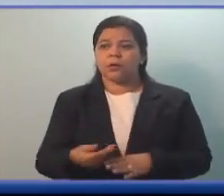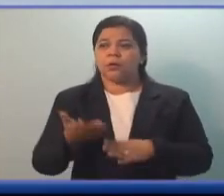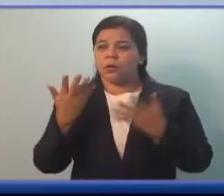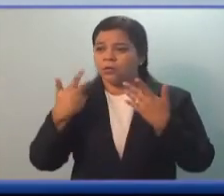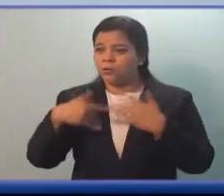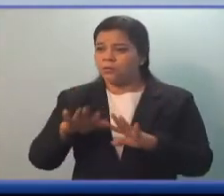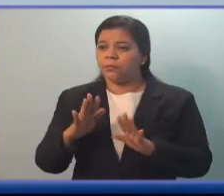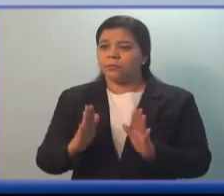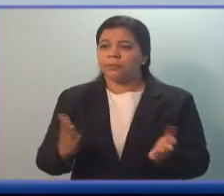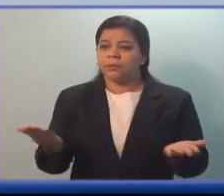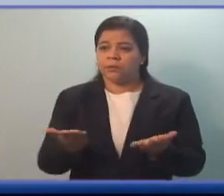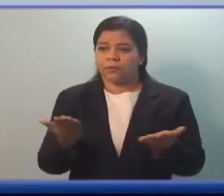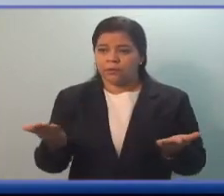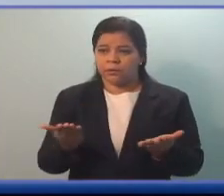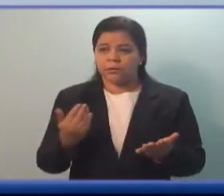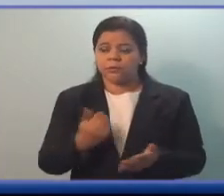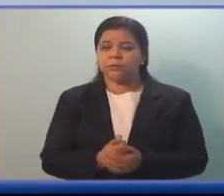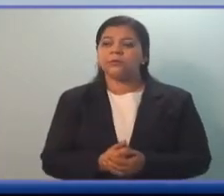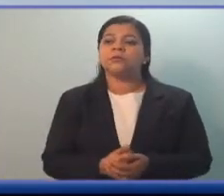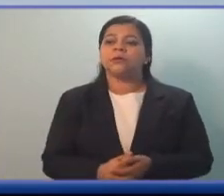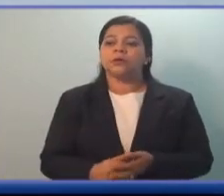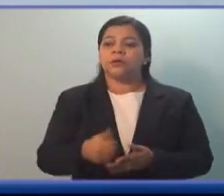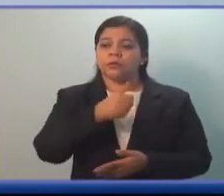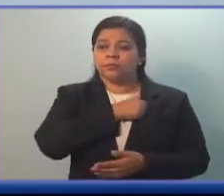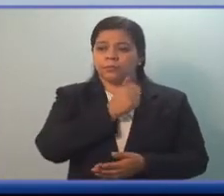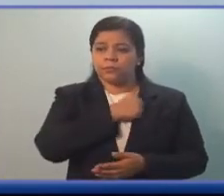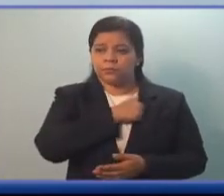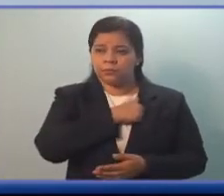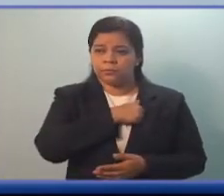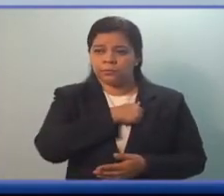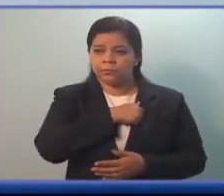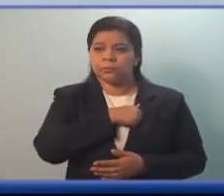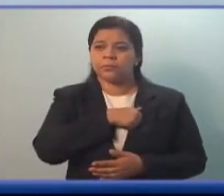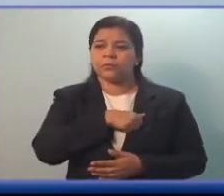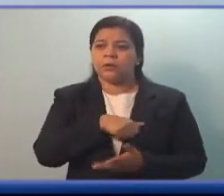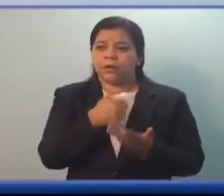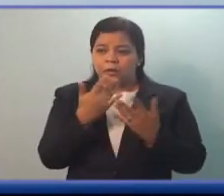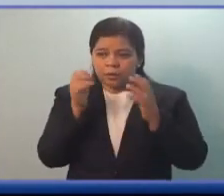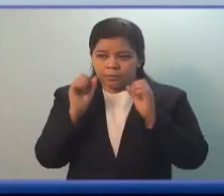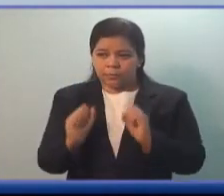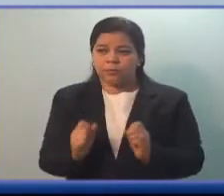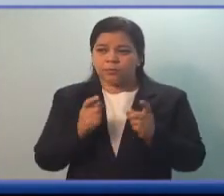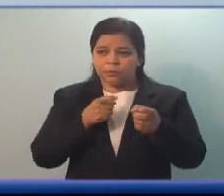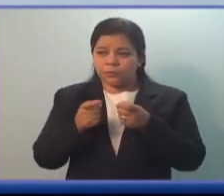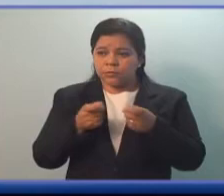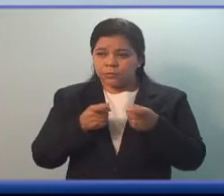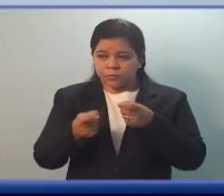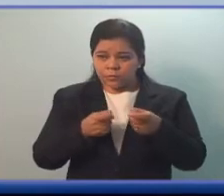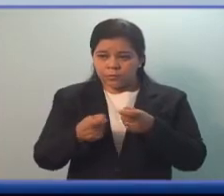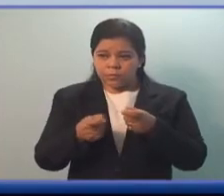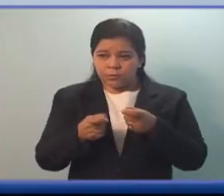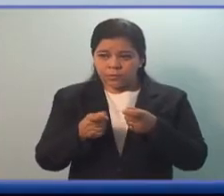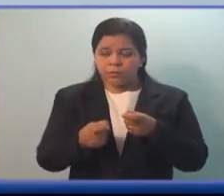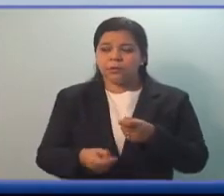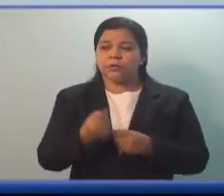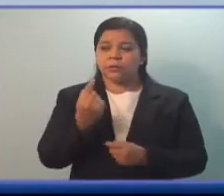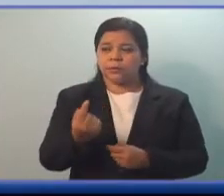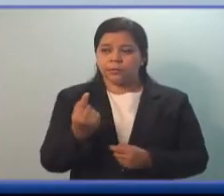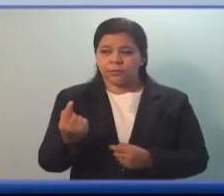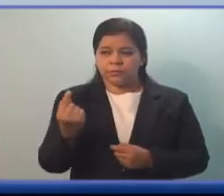el ente con competencia para llevar un control también de